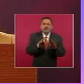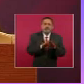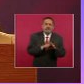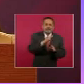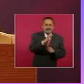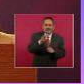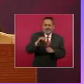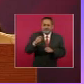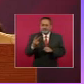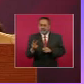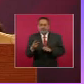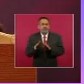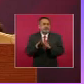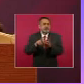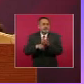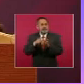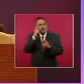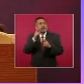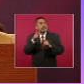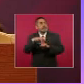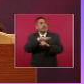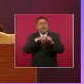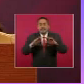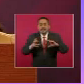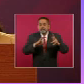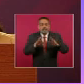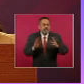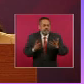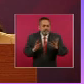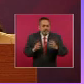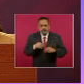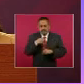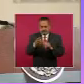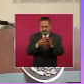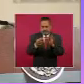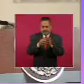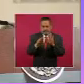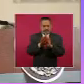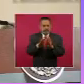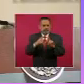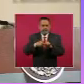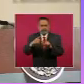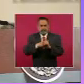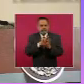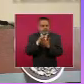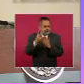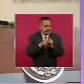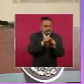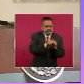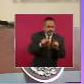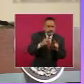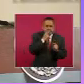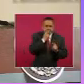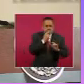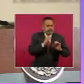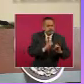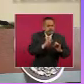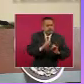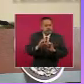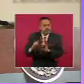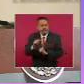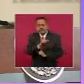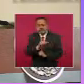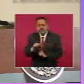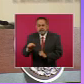en adaptación y mitigación de cambio climático, lo desglosamos en los diferentes programas que coadyudan desde lo que es la